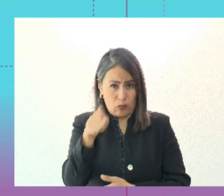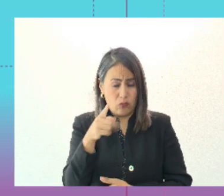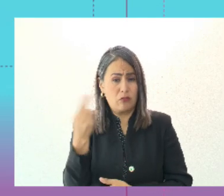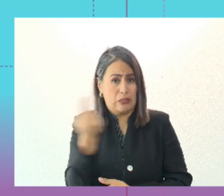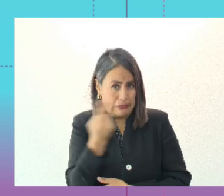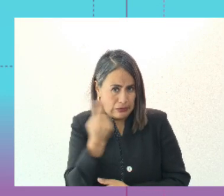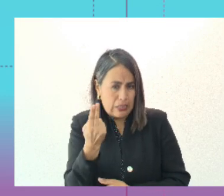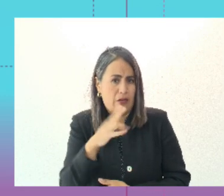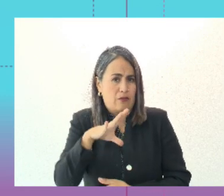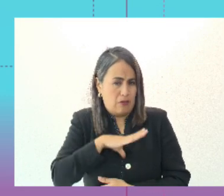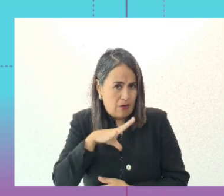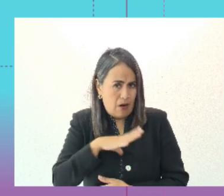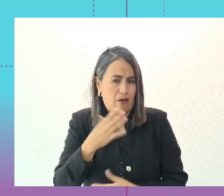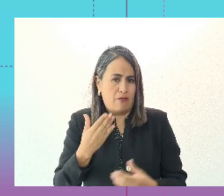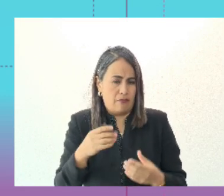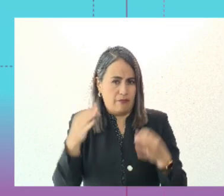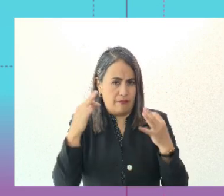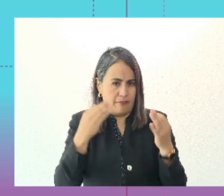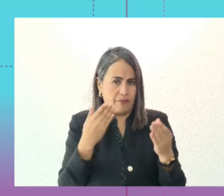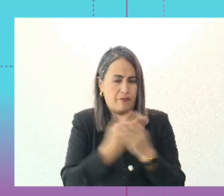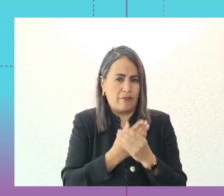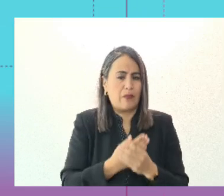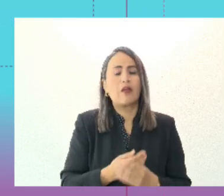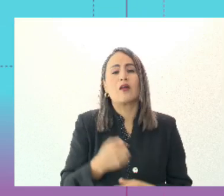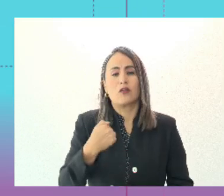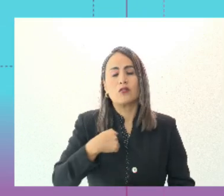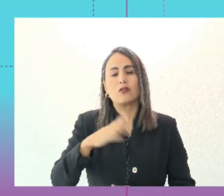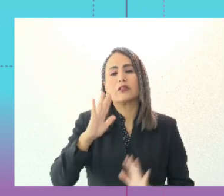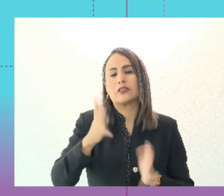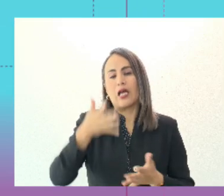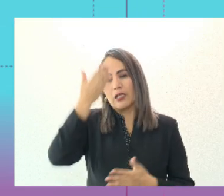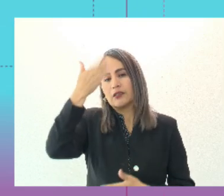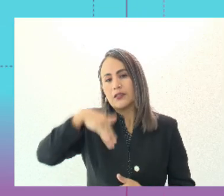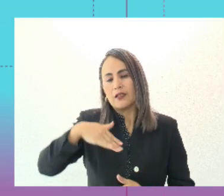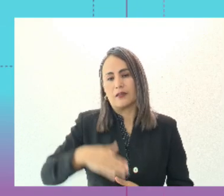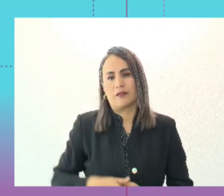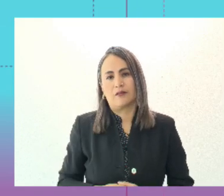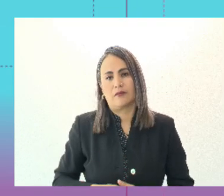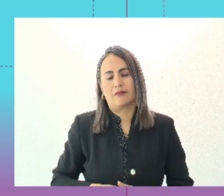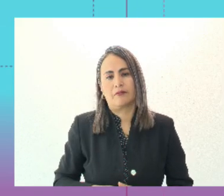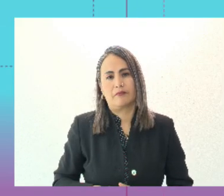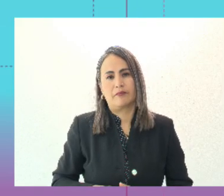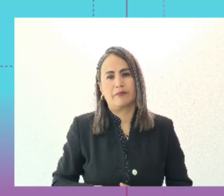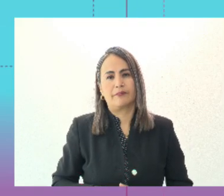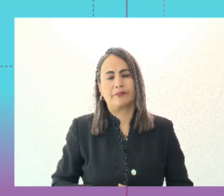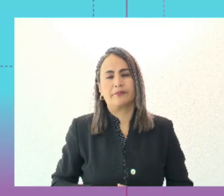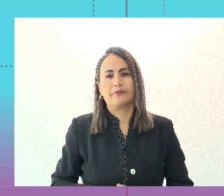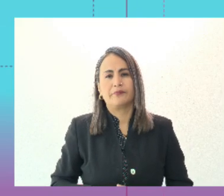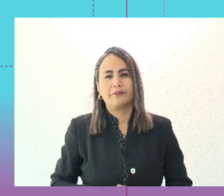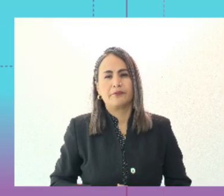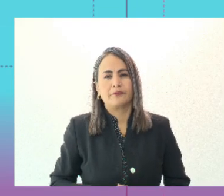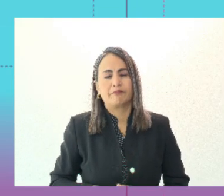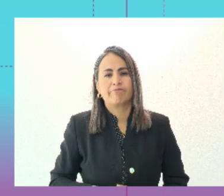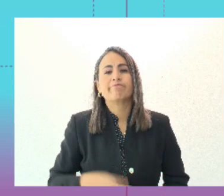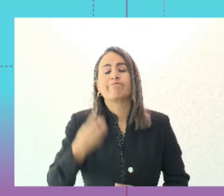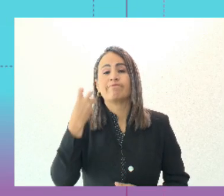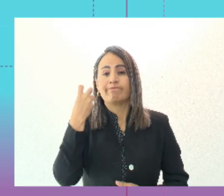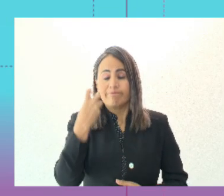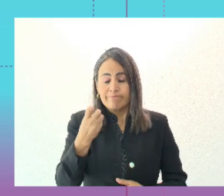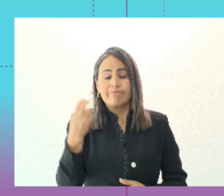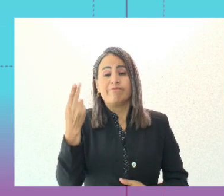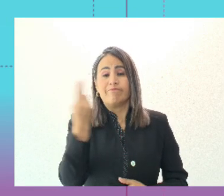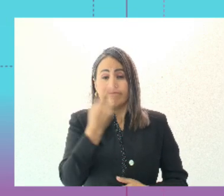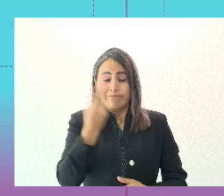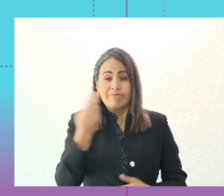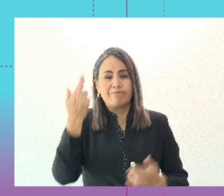tienes? Pues hoy sé, participación INAI, ¿no? Pero esto no está en estos lineamientos. Sí es una cuestión que sí solicito se analice